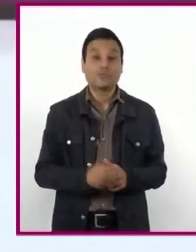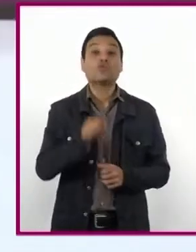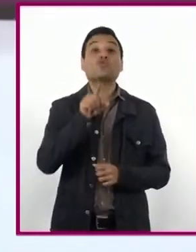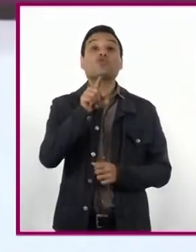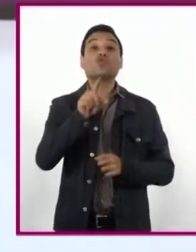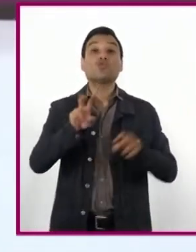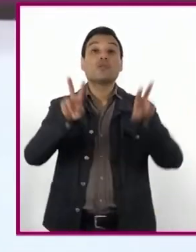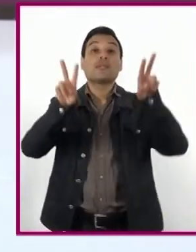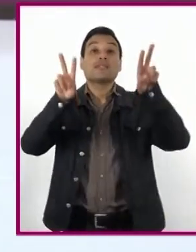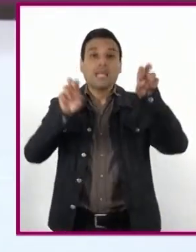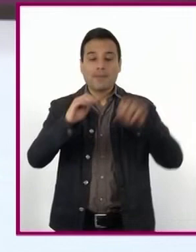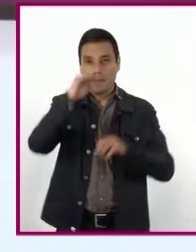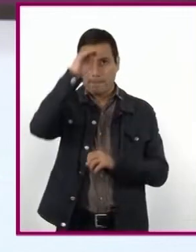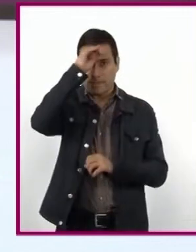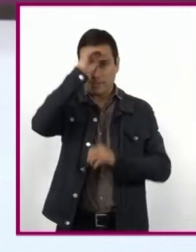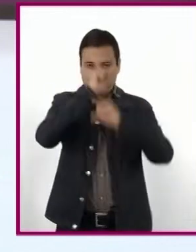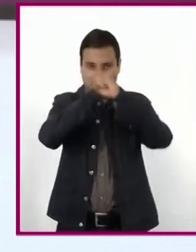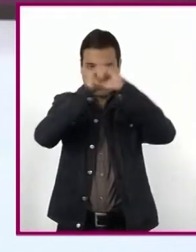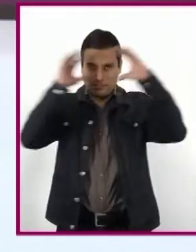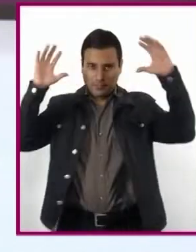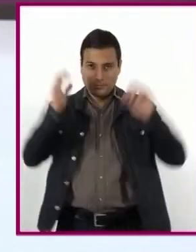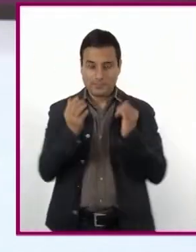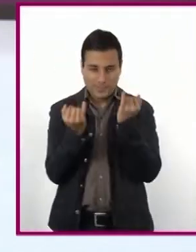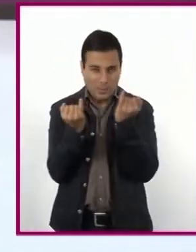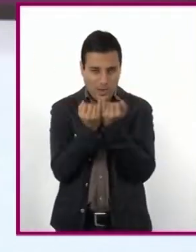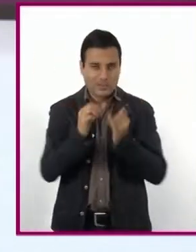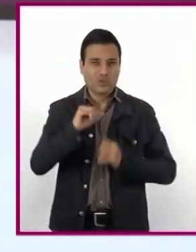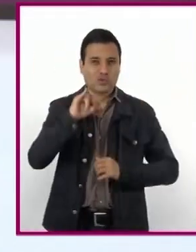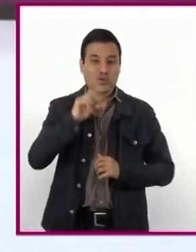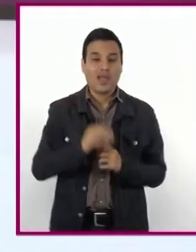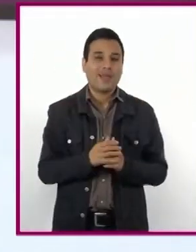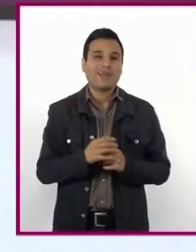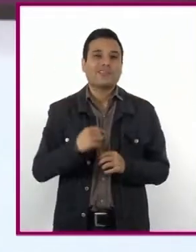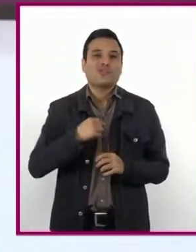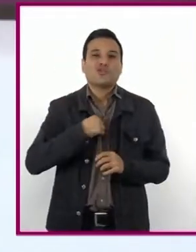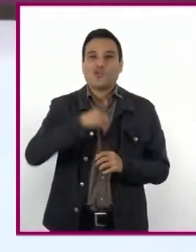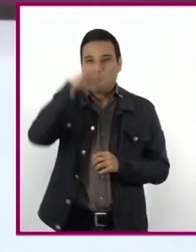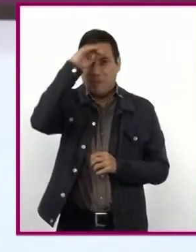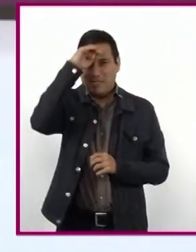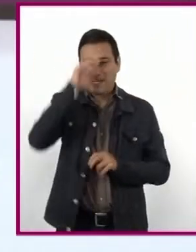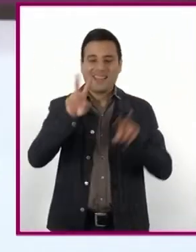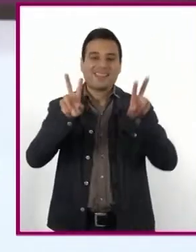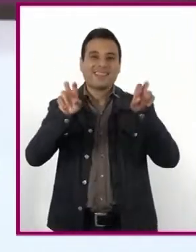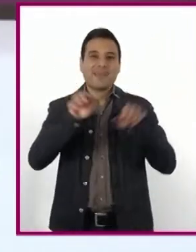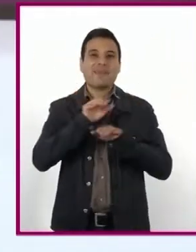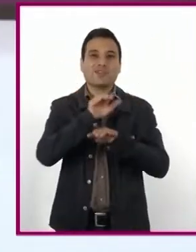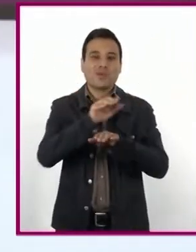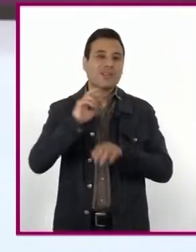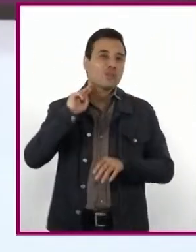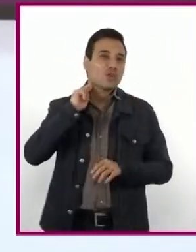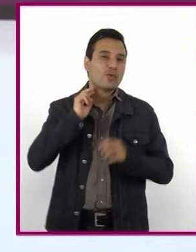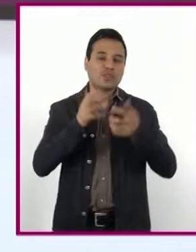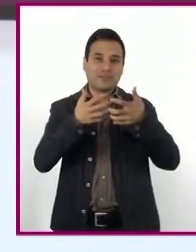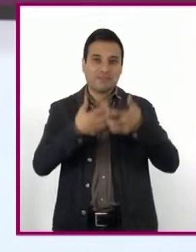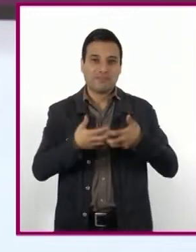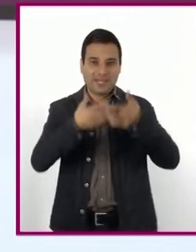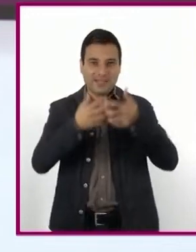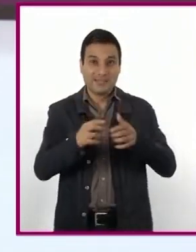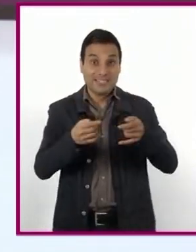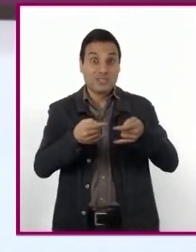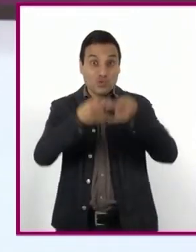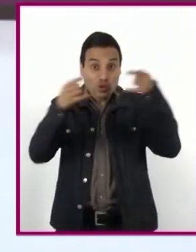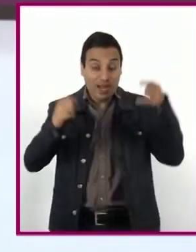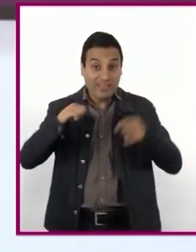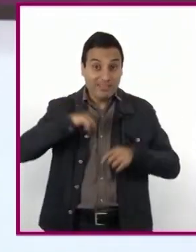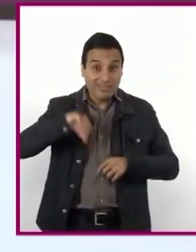anticipaciones? Yo creo que sí. Aunque me había imaginado que iban a hablar de máquinas y robots, no de leyendas